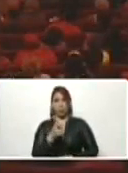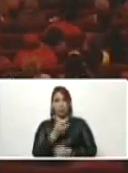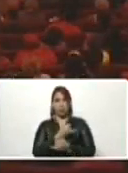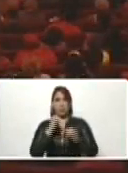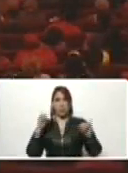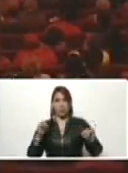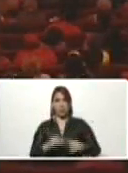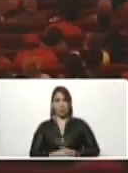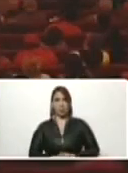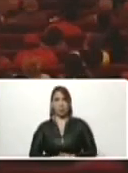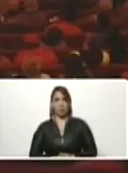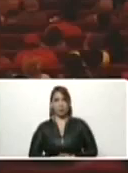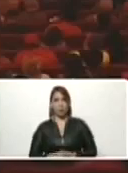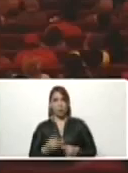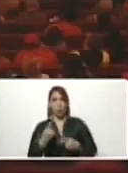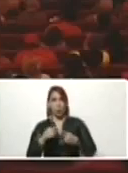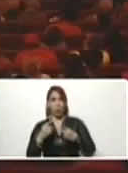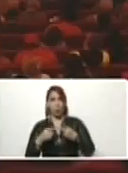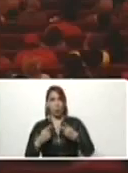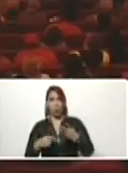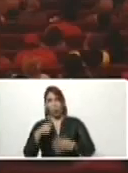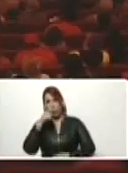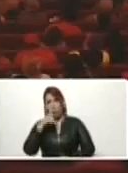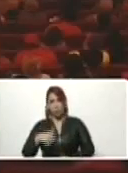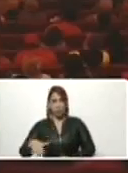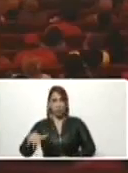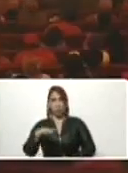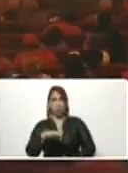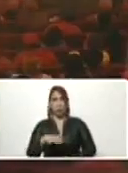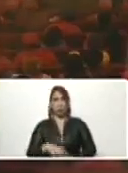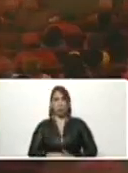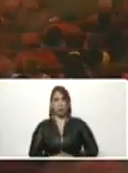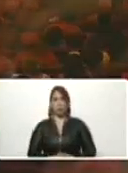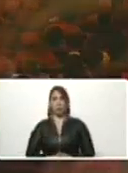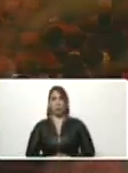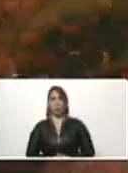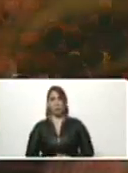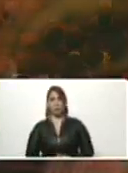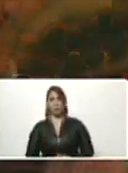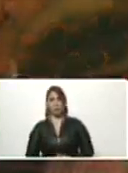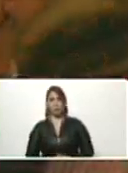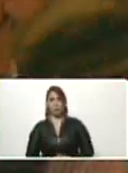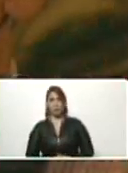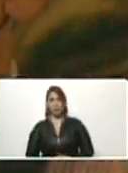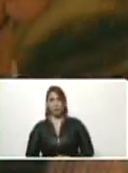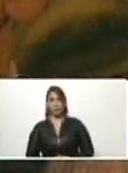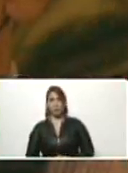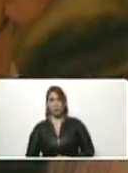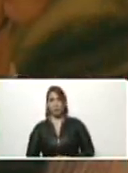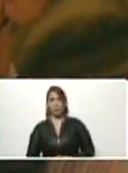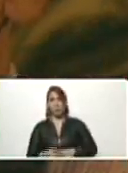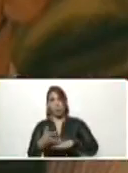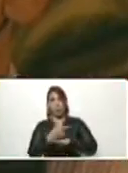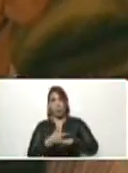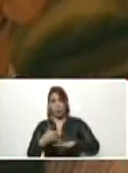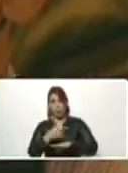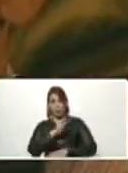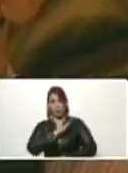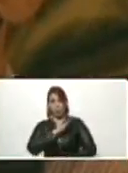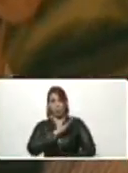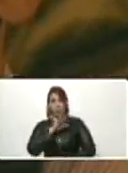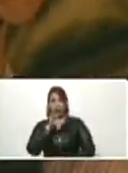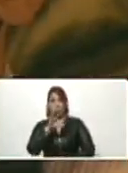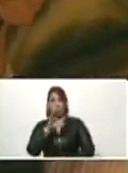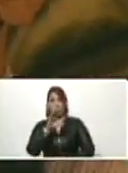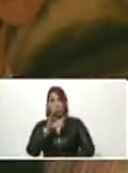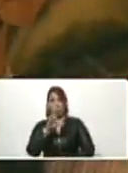independencia de los otros pueblos de la Real Audiencia de Quito. El gobierno patriota de